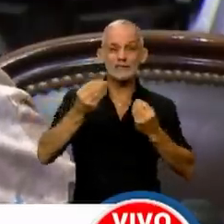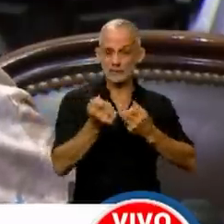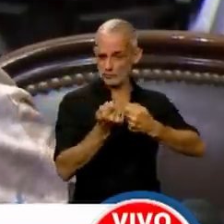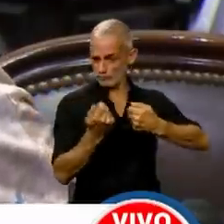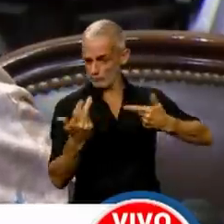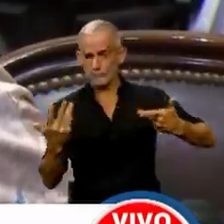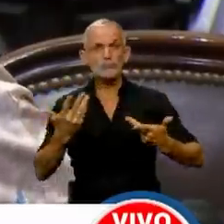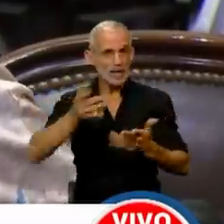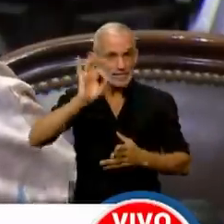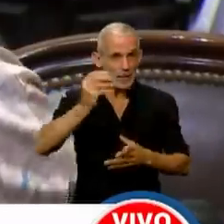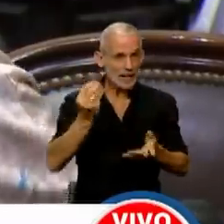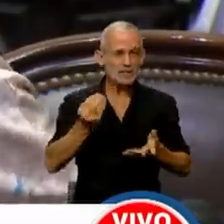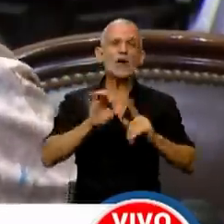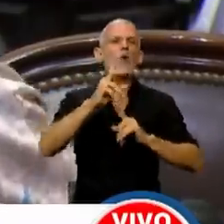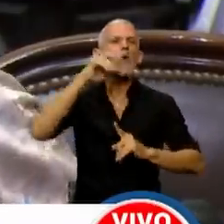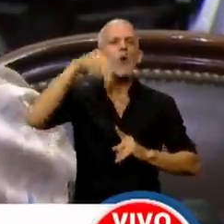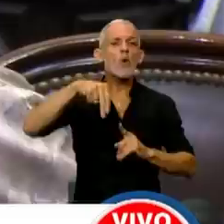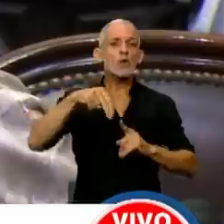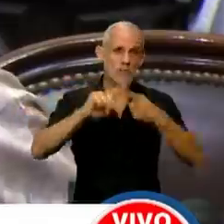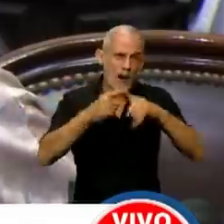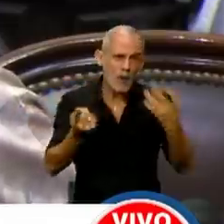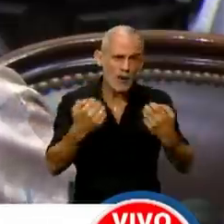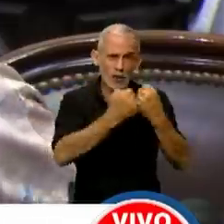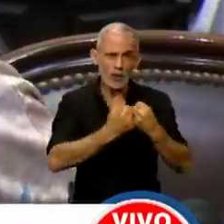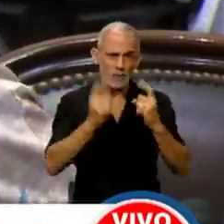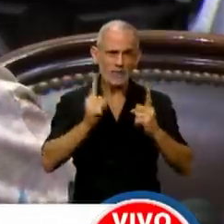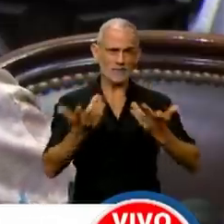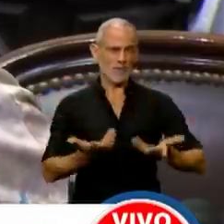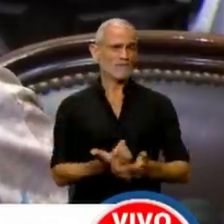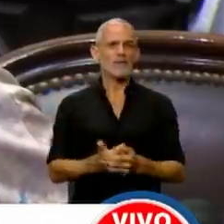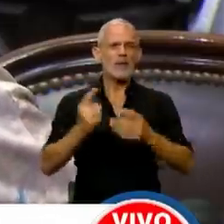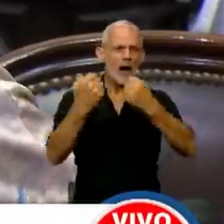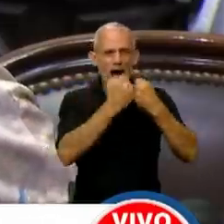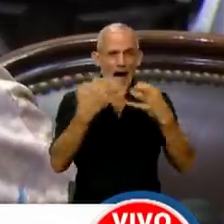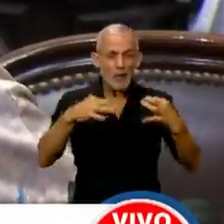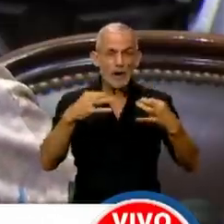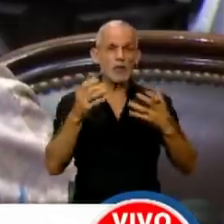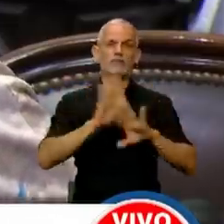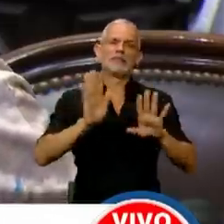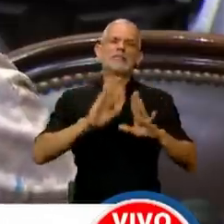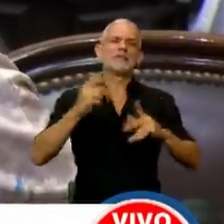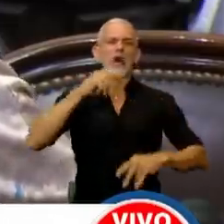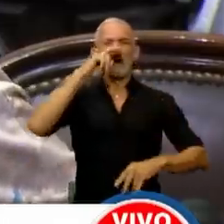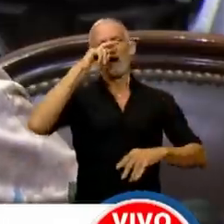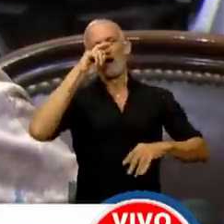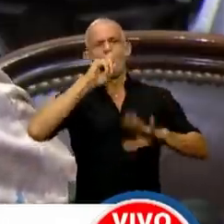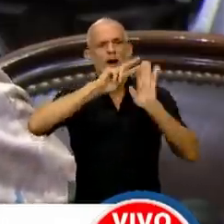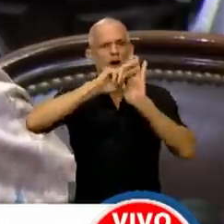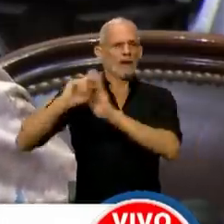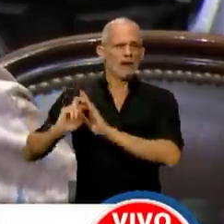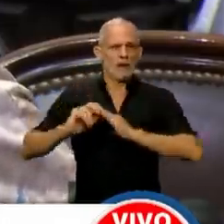quórum? El quórum es el acuerdo. Y para acordar hay que bajarse del